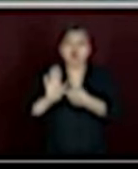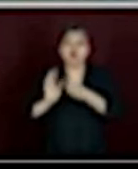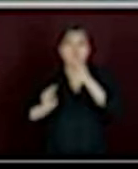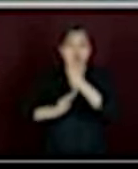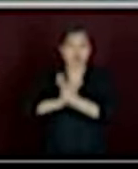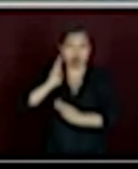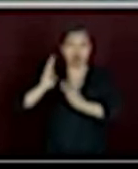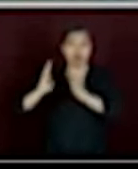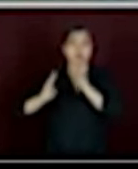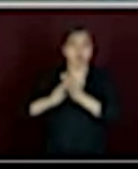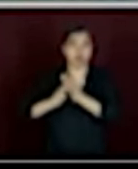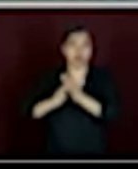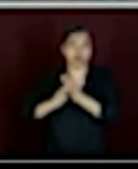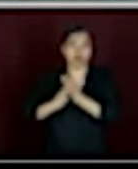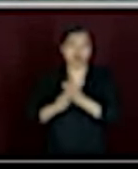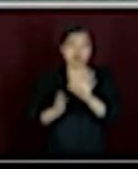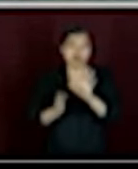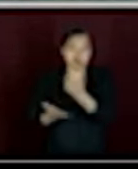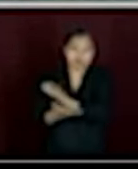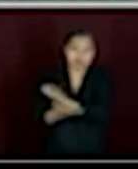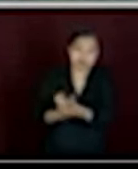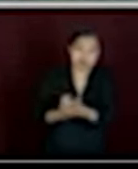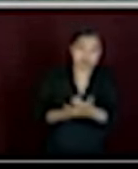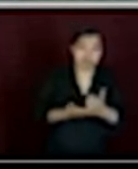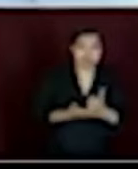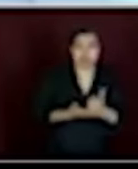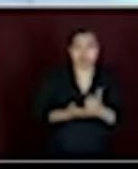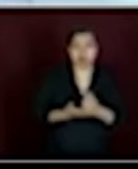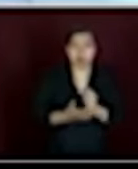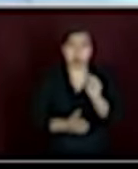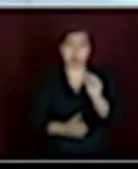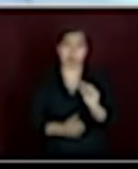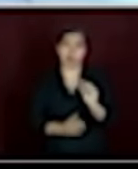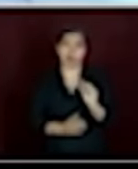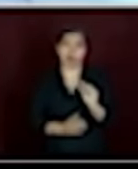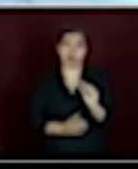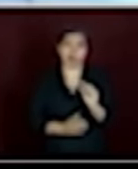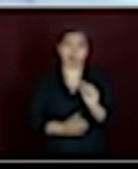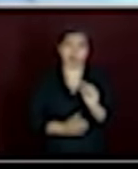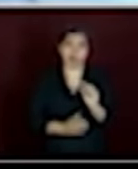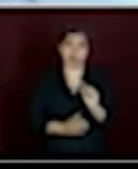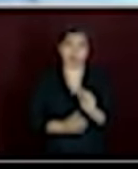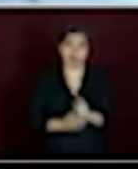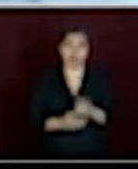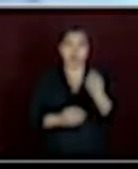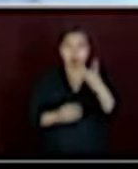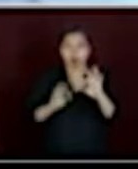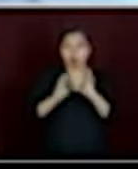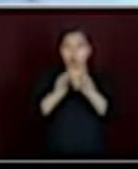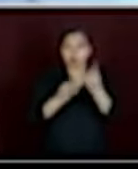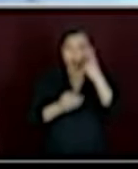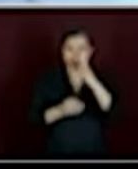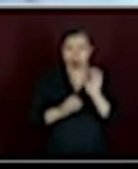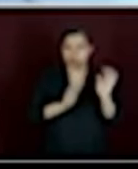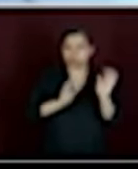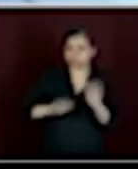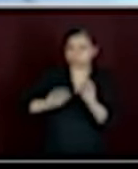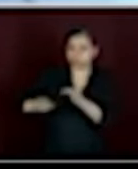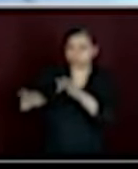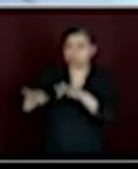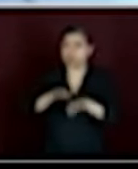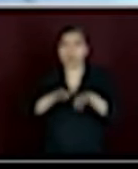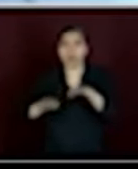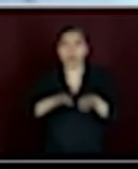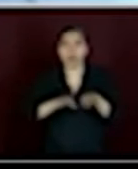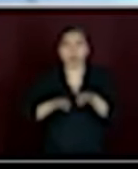elecciones? Mira, yo creo que el presidente tiene muy claro el panorama y el escenario, dado que diariamente